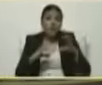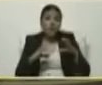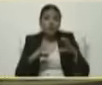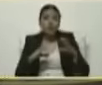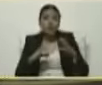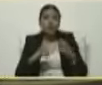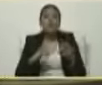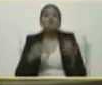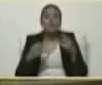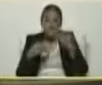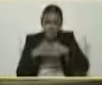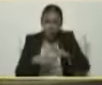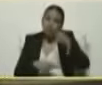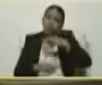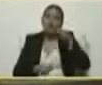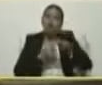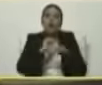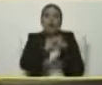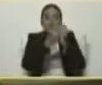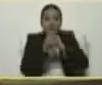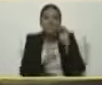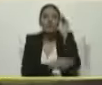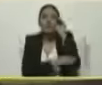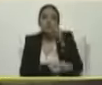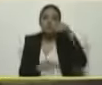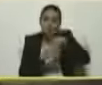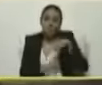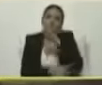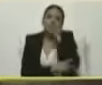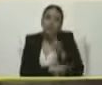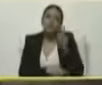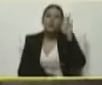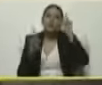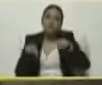habrá transformaciones en el futuro también.